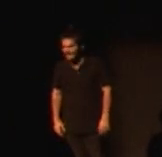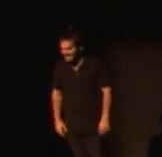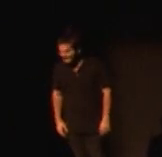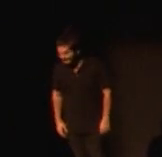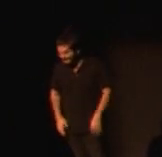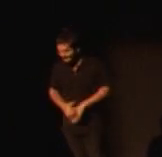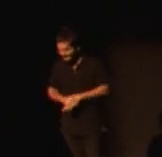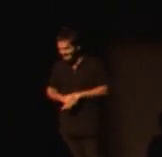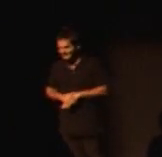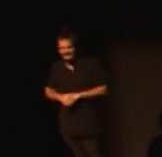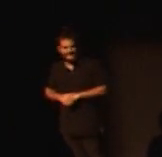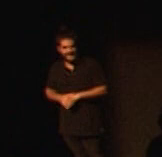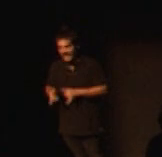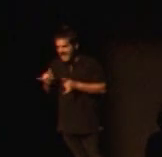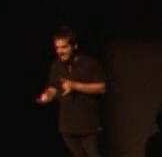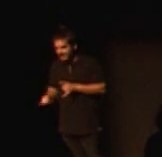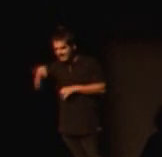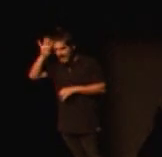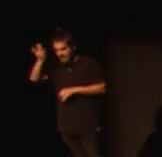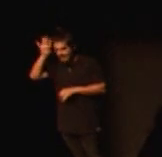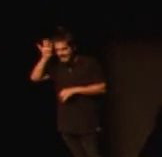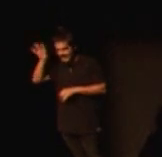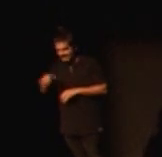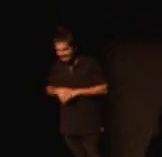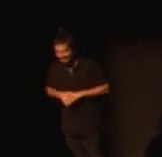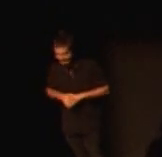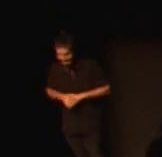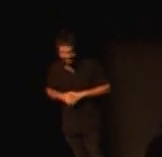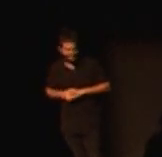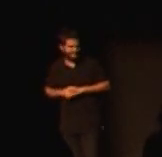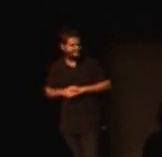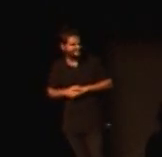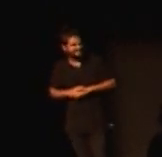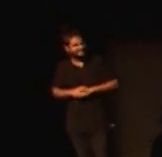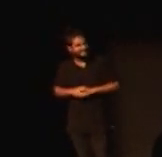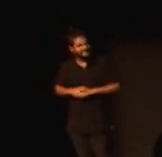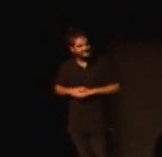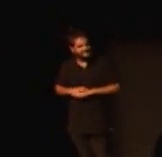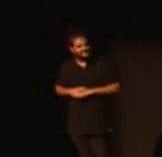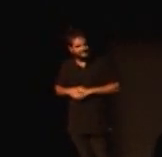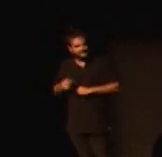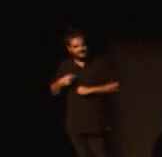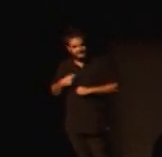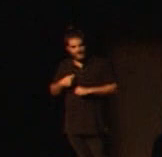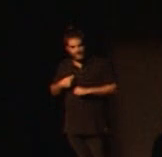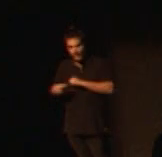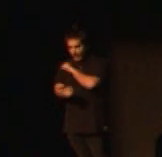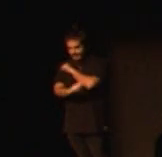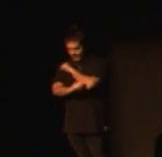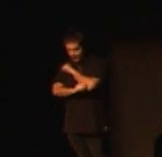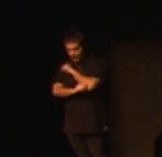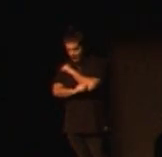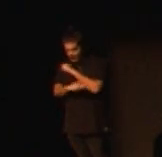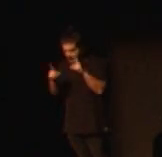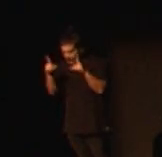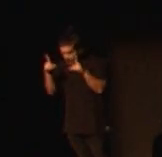al vagón del tren, yo no veo el numerito de los asientos. Entonces, mi truco es hacer una foto y así la amplío. Lo que pasa es que la gente se piensa